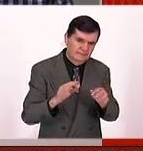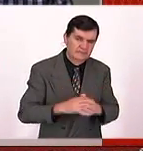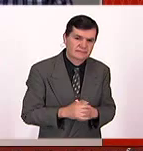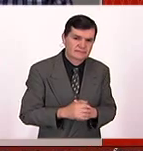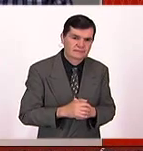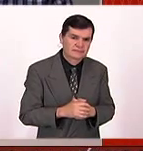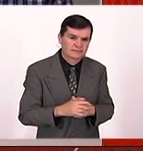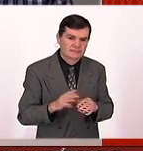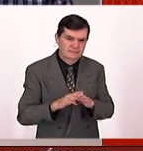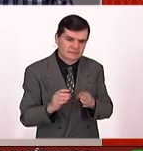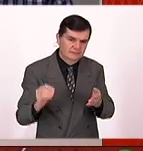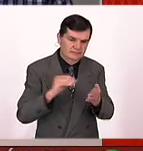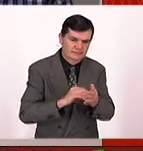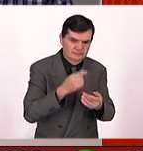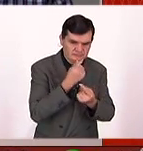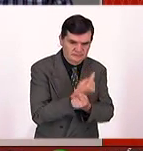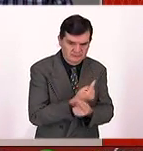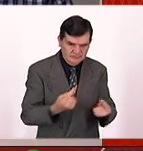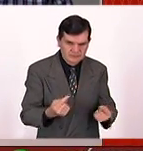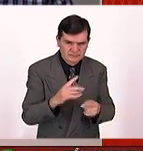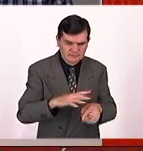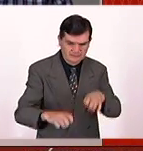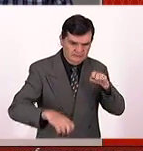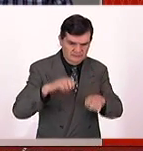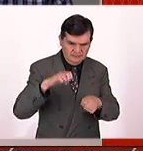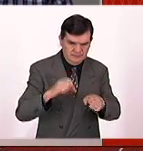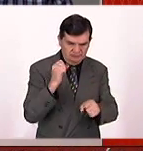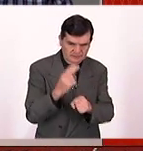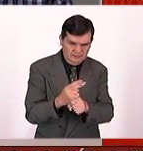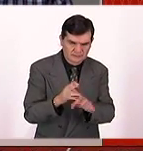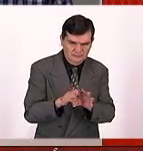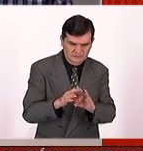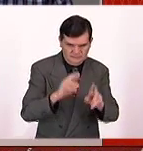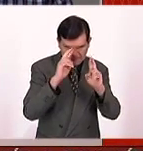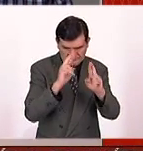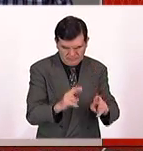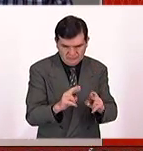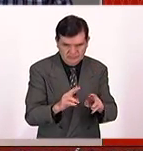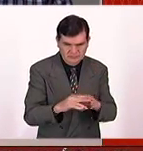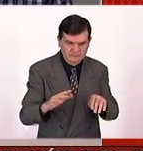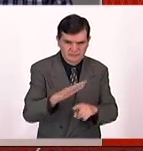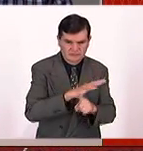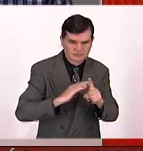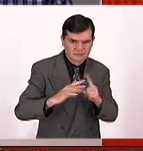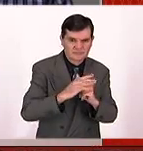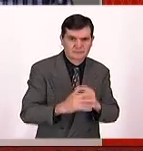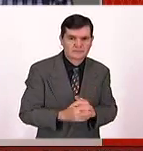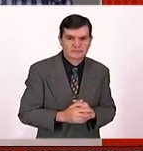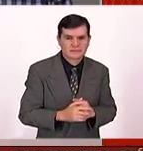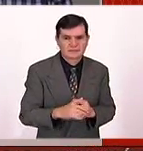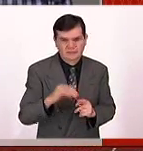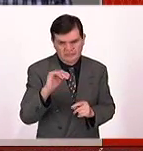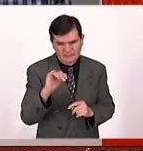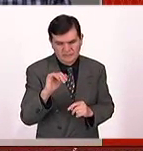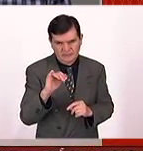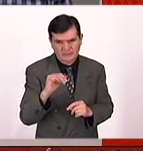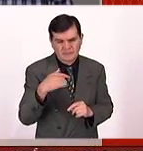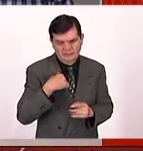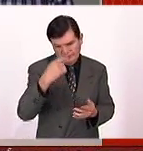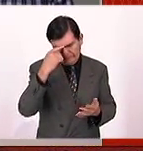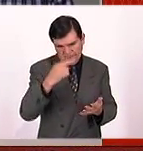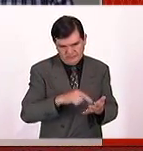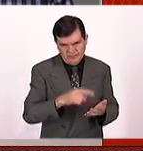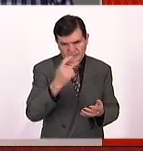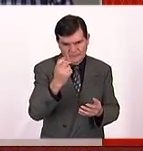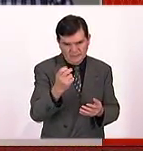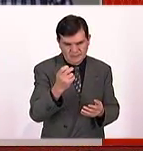de inculcar en los niños desde edad muy temprana el respeto por el medio ambiente, doctor. Sí, y yo creo que en